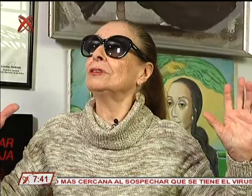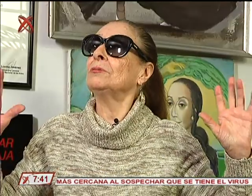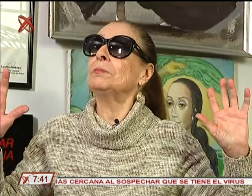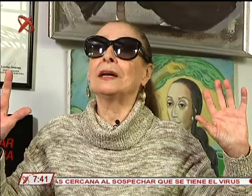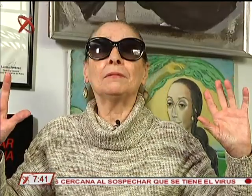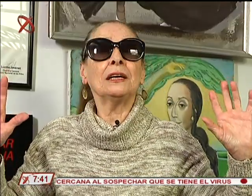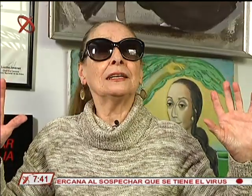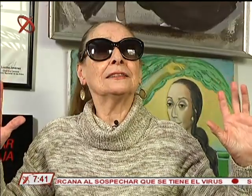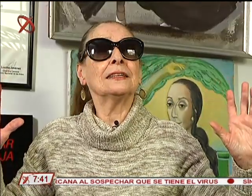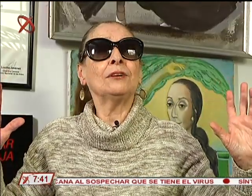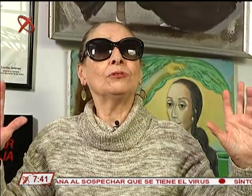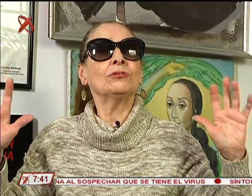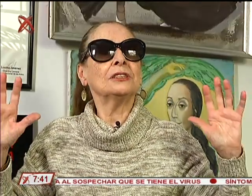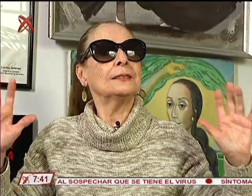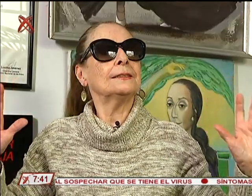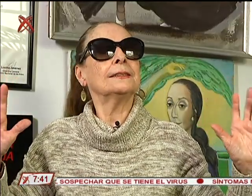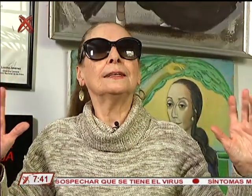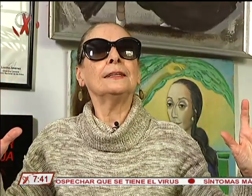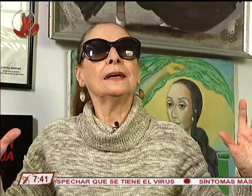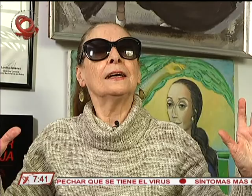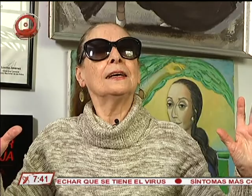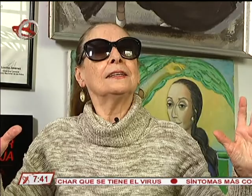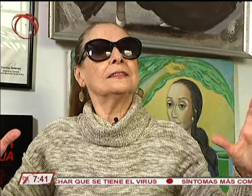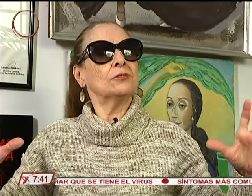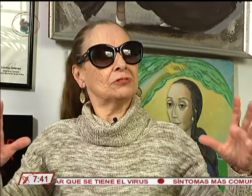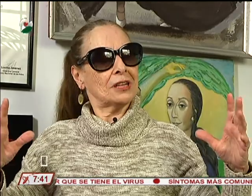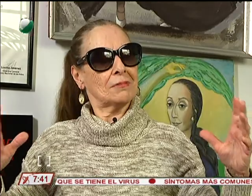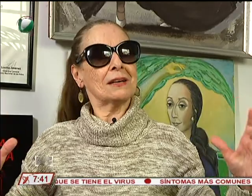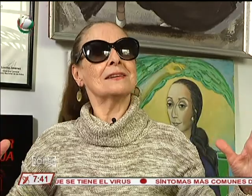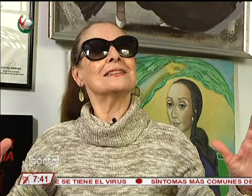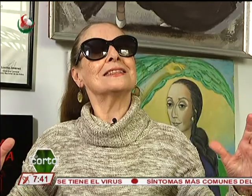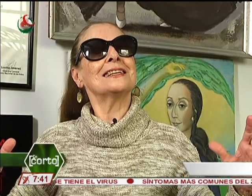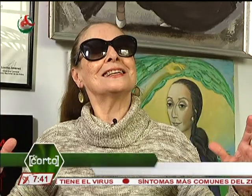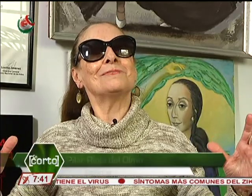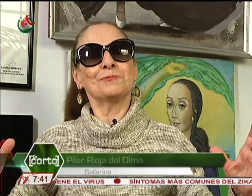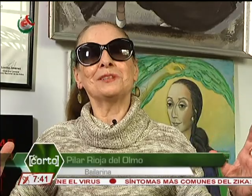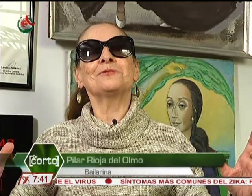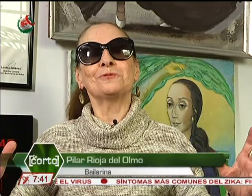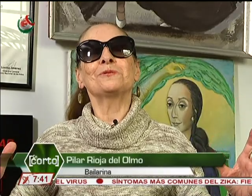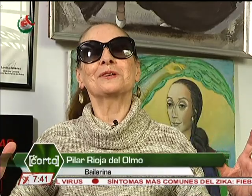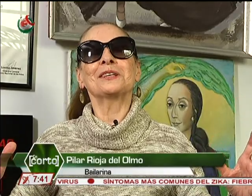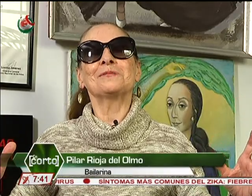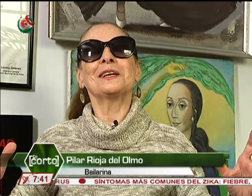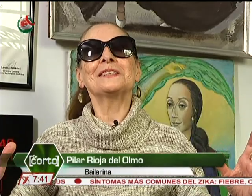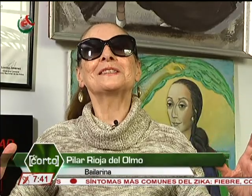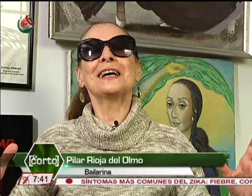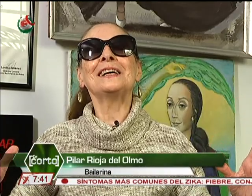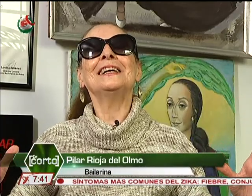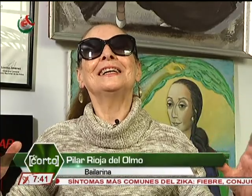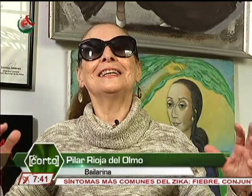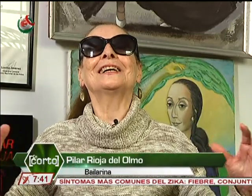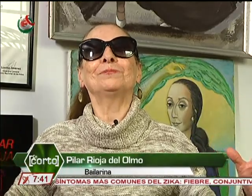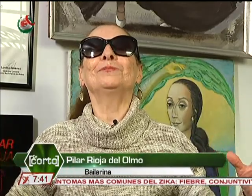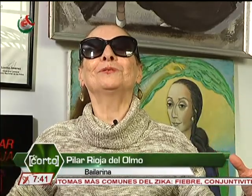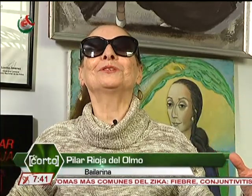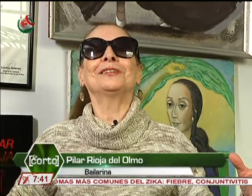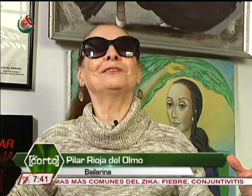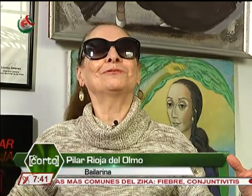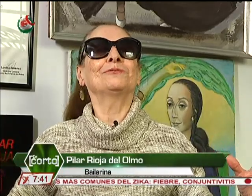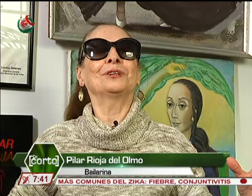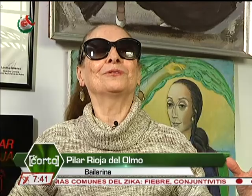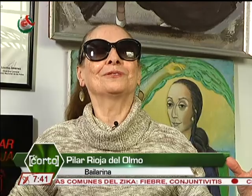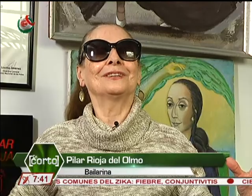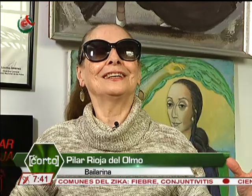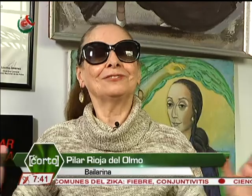Yo cuando me paraba en el escenario, yo sentía enseguida si yo estaba en el momento que debía de estar y que el público